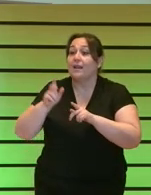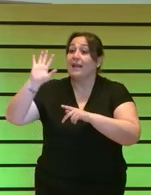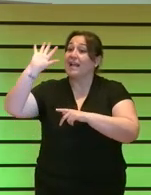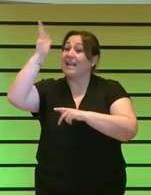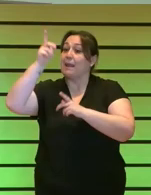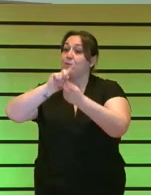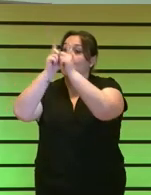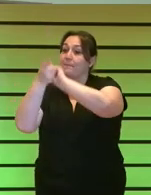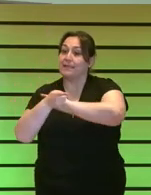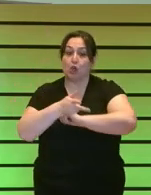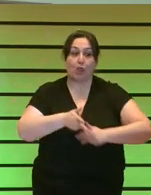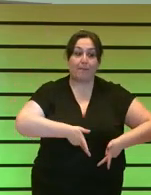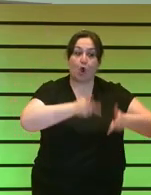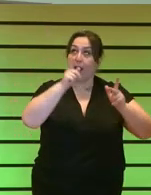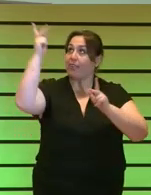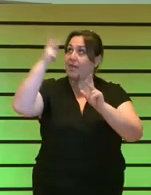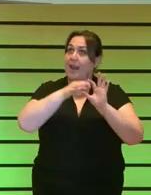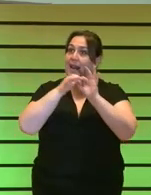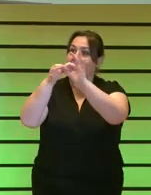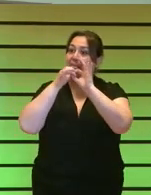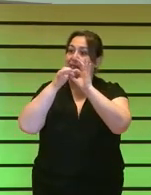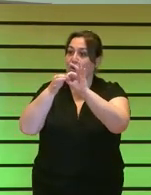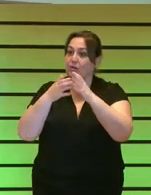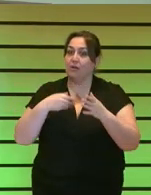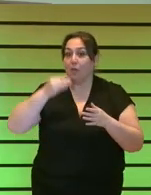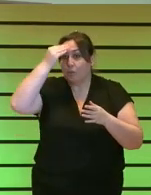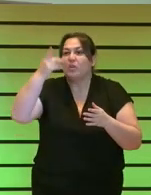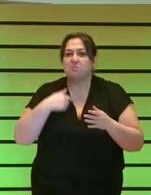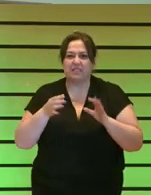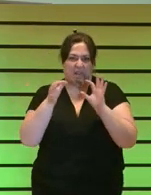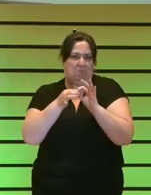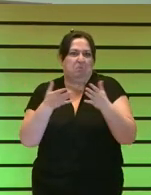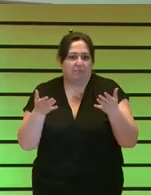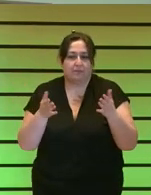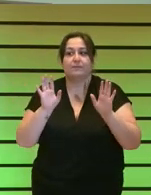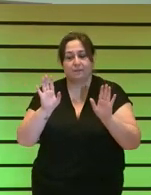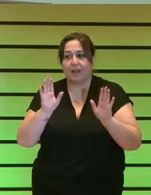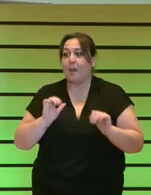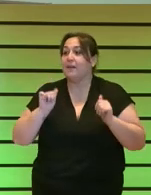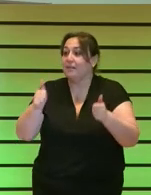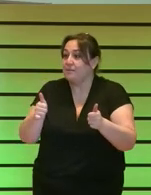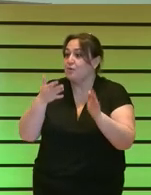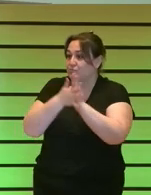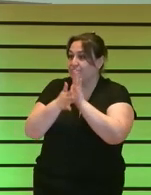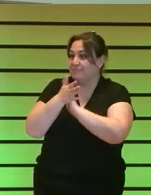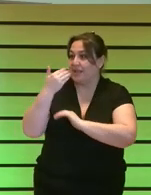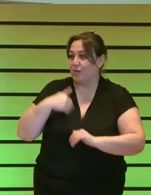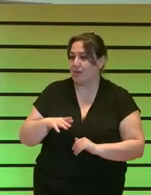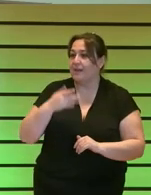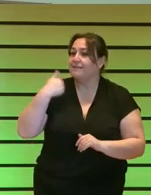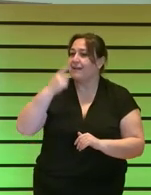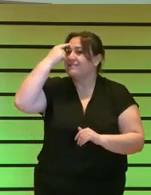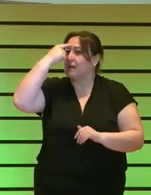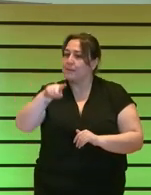democracia que tenía que ver Bueno pues lo comentábamos un poquito lo gozábamos al principio no sabemos